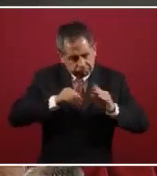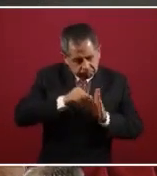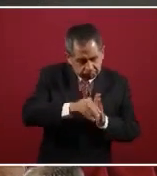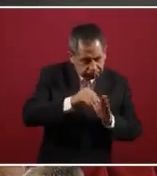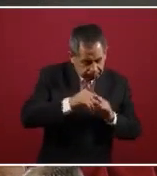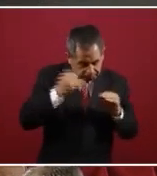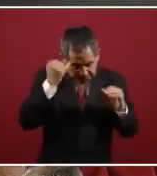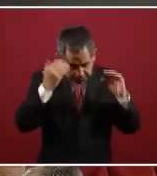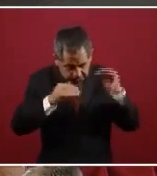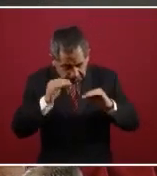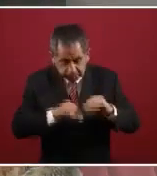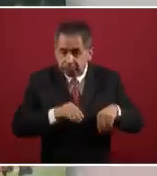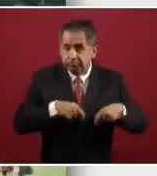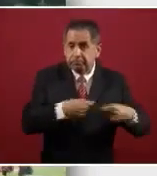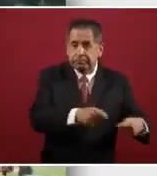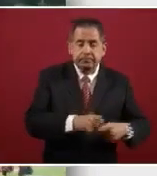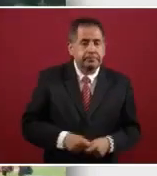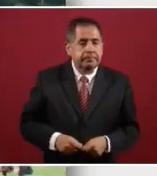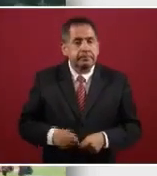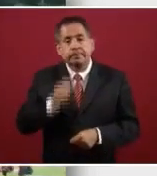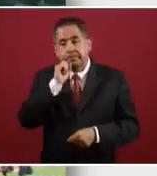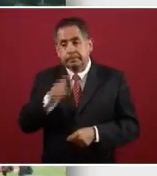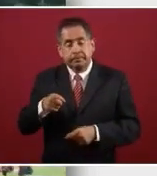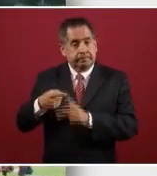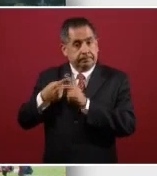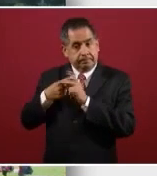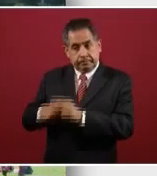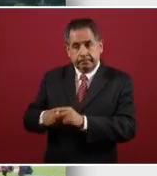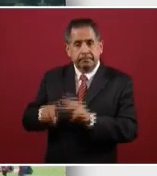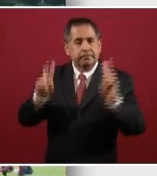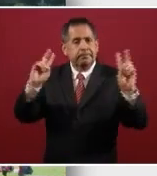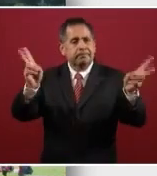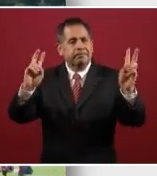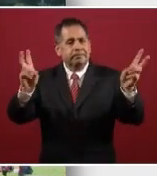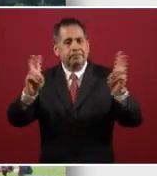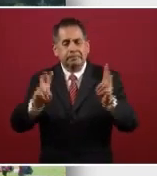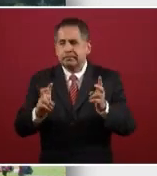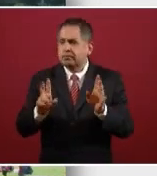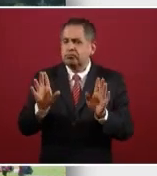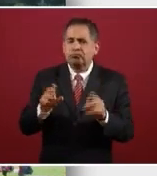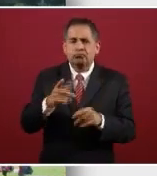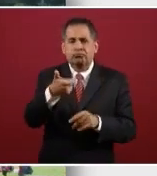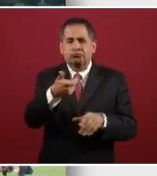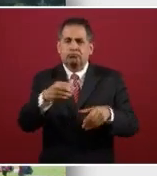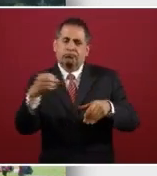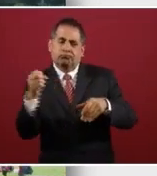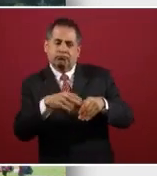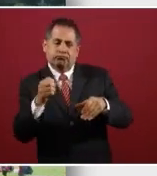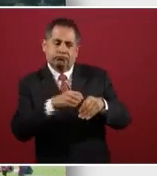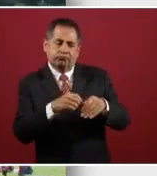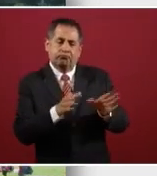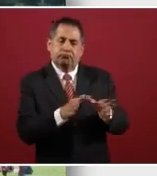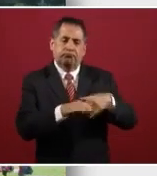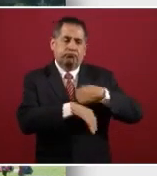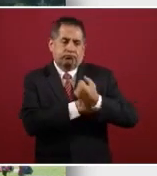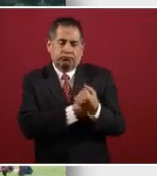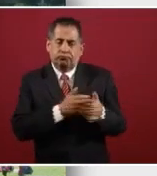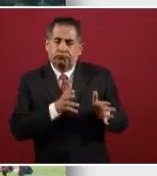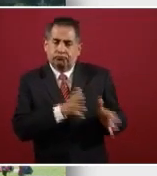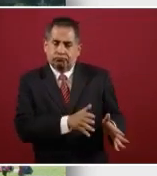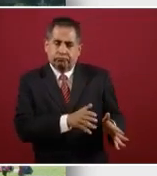También desde el inicio se forma una caja de ahorro. De hecho, en nuestro lineamiento se puede ver que el 10%